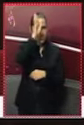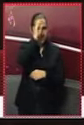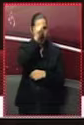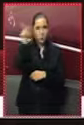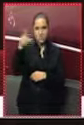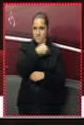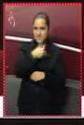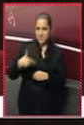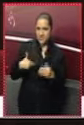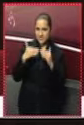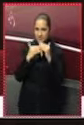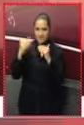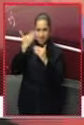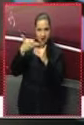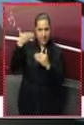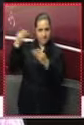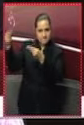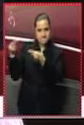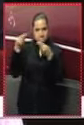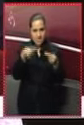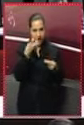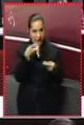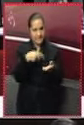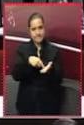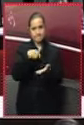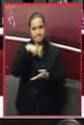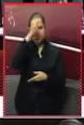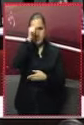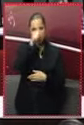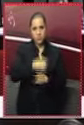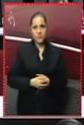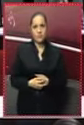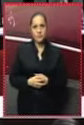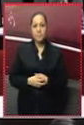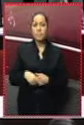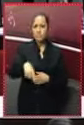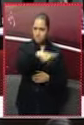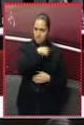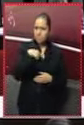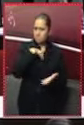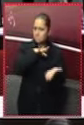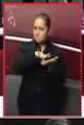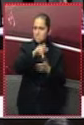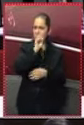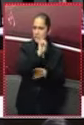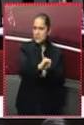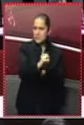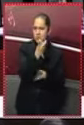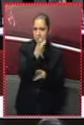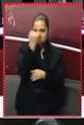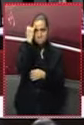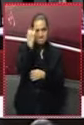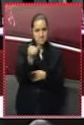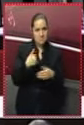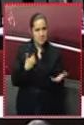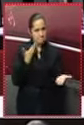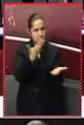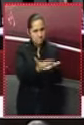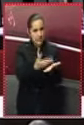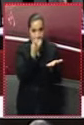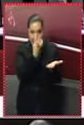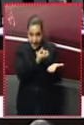propuesta enviada por el Ejecutivo. Se manifiesta a favor de esta propuesta porque es una